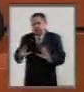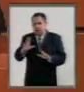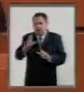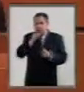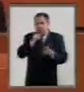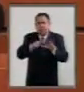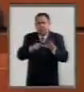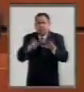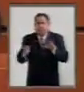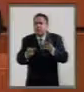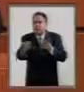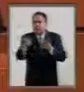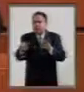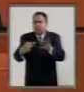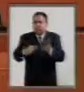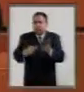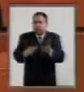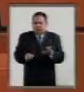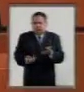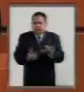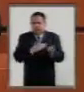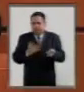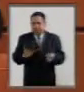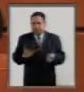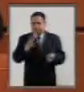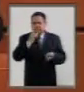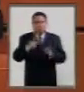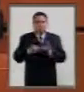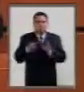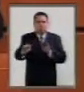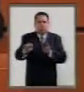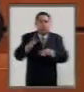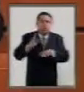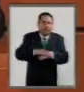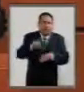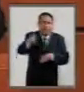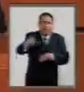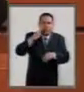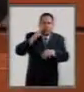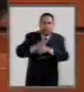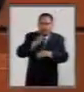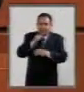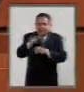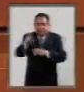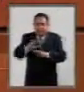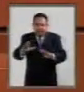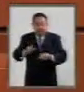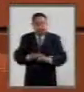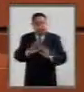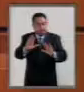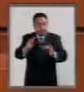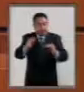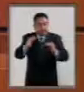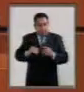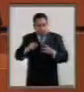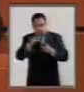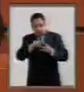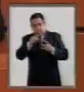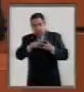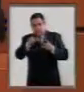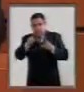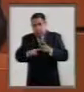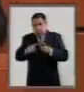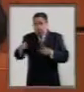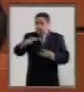correspondía preguntarle a eso al instituto, simplemente porque no tiene facultades. Ahora, sobre todos los demás temas, todas